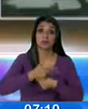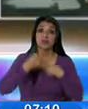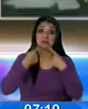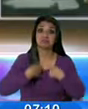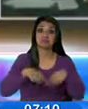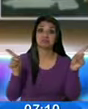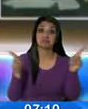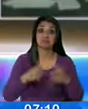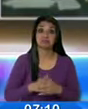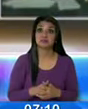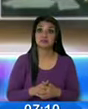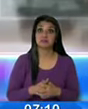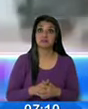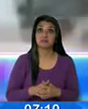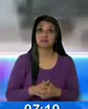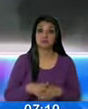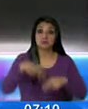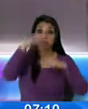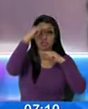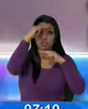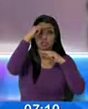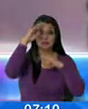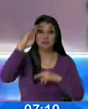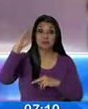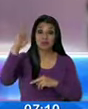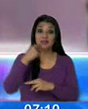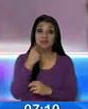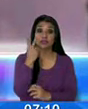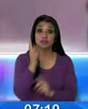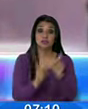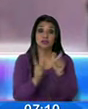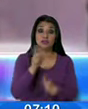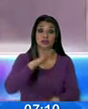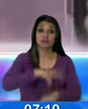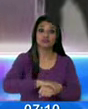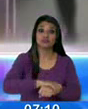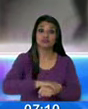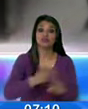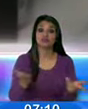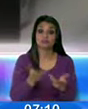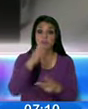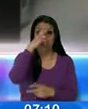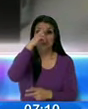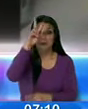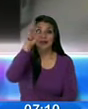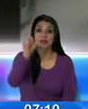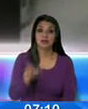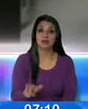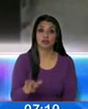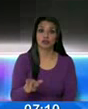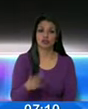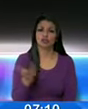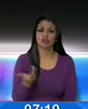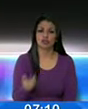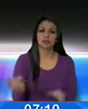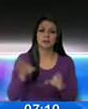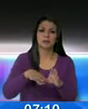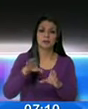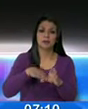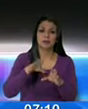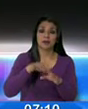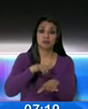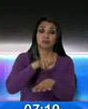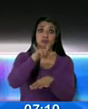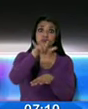Policía Nacional Civil reportó la captura de dos ciudadanos de nacionalidad mexicana. Viajaban en una narcoavioneta